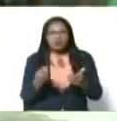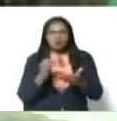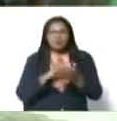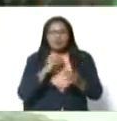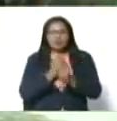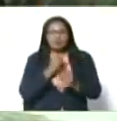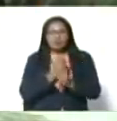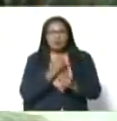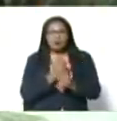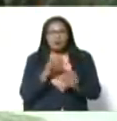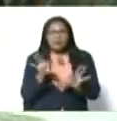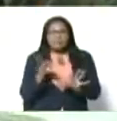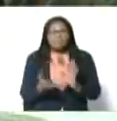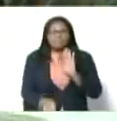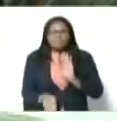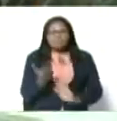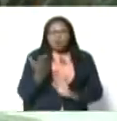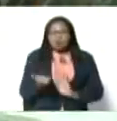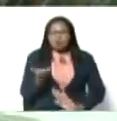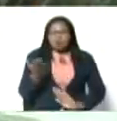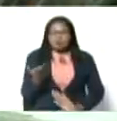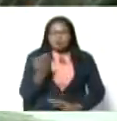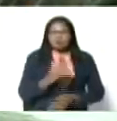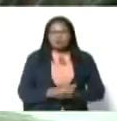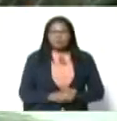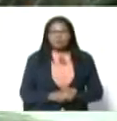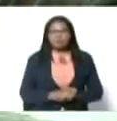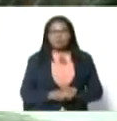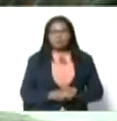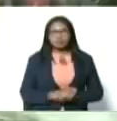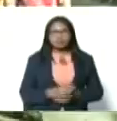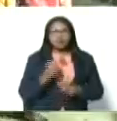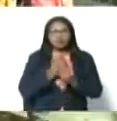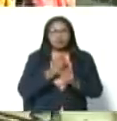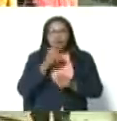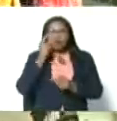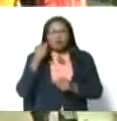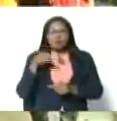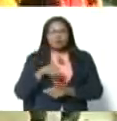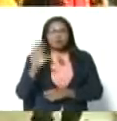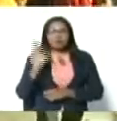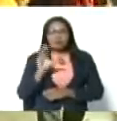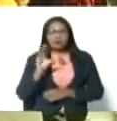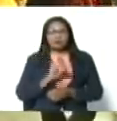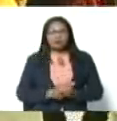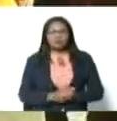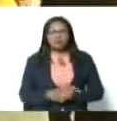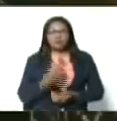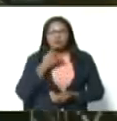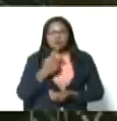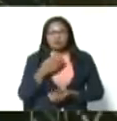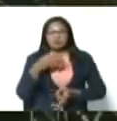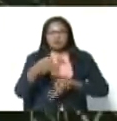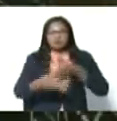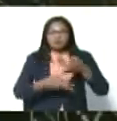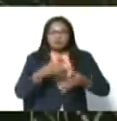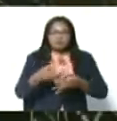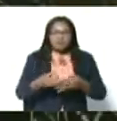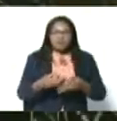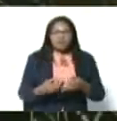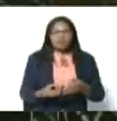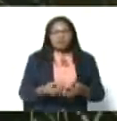obra importantísima para los habitantes de la Gran Caracas. Como le dije, nos encontramos aquí en la estación